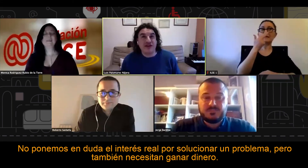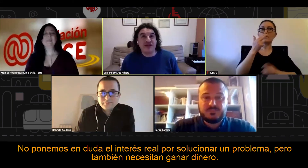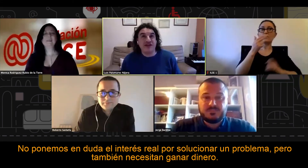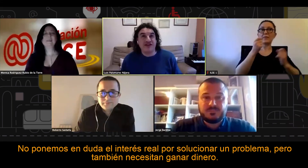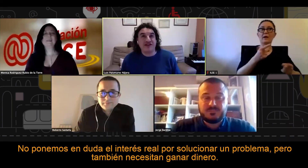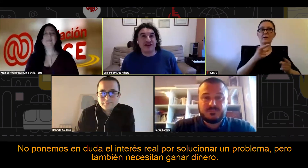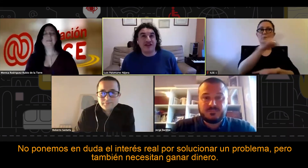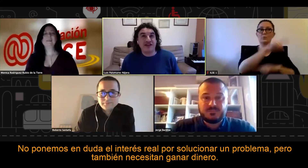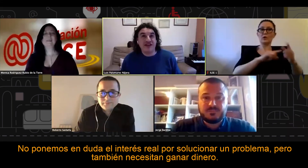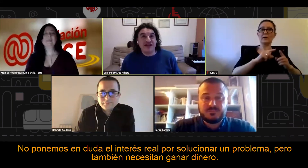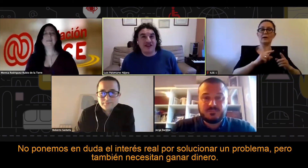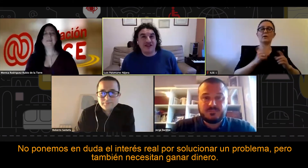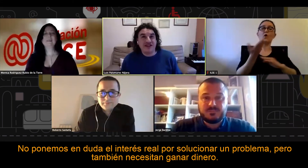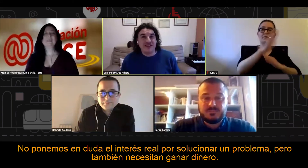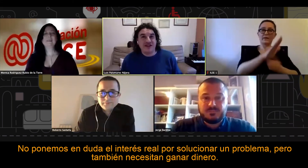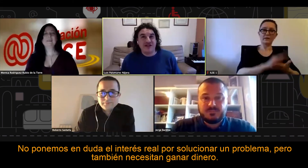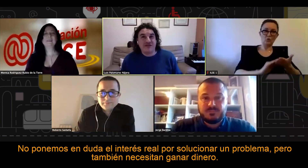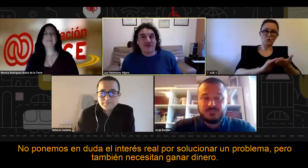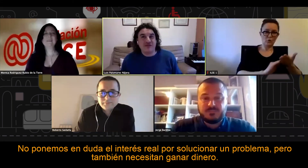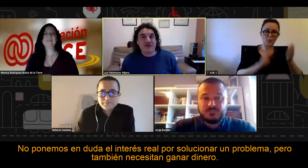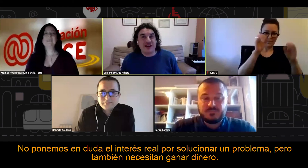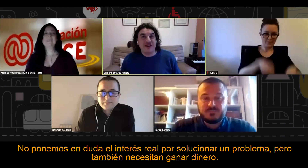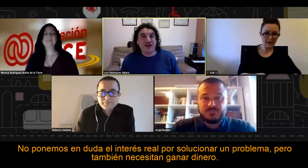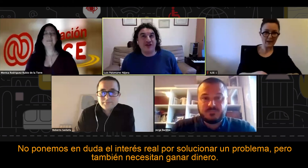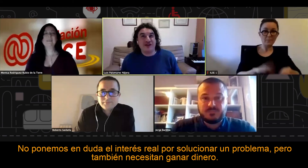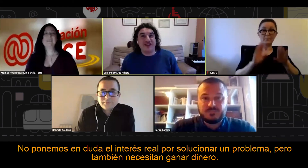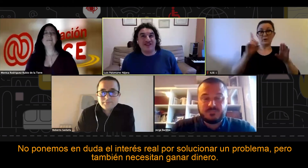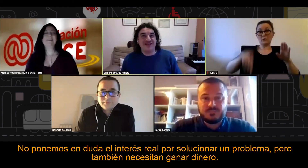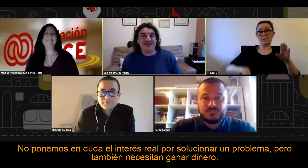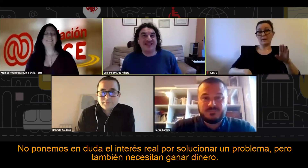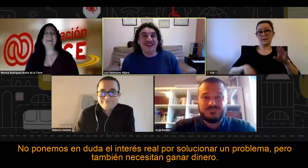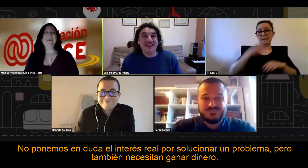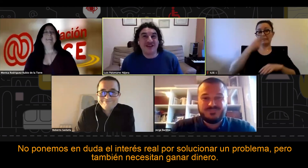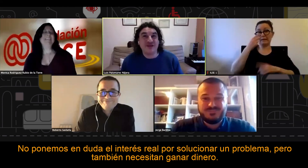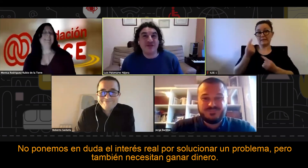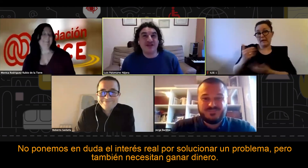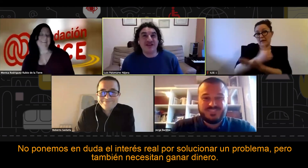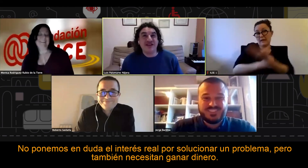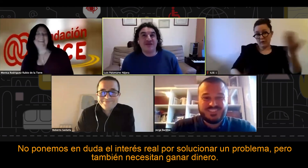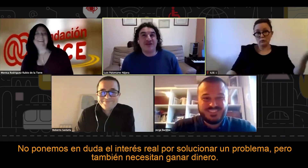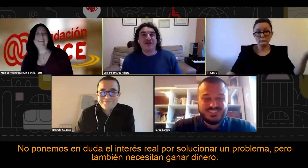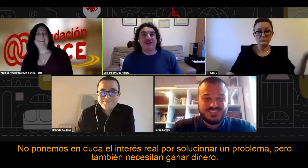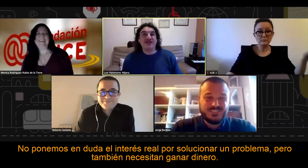lo que necesitan es ganar dinero, vaya. Entonces, Sí, bueno, pues